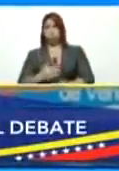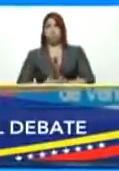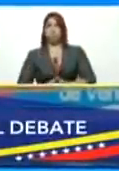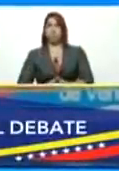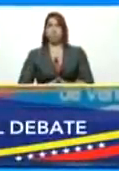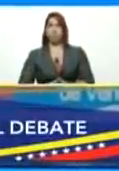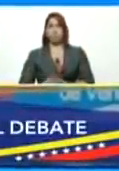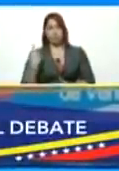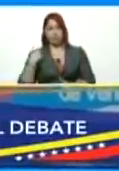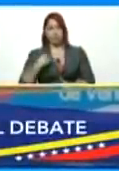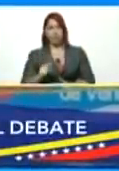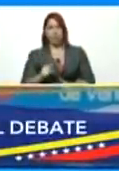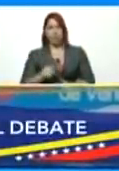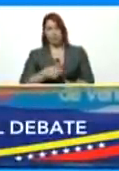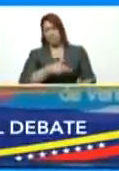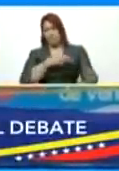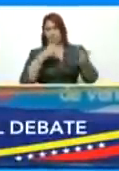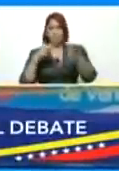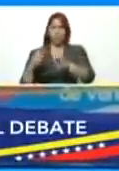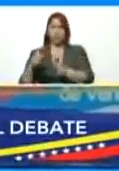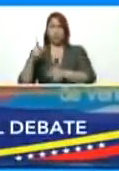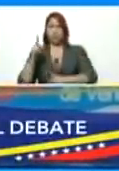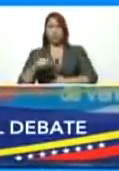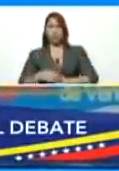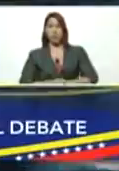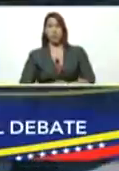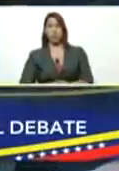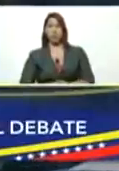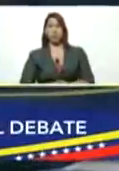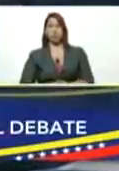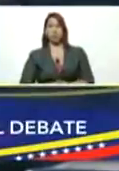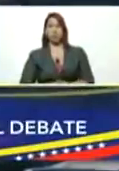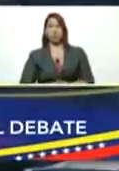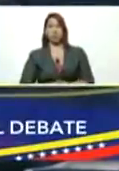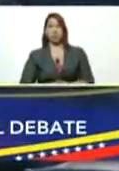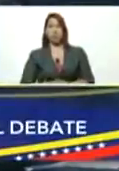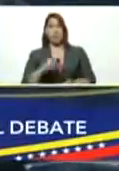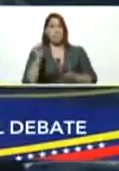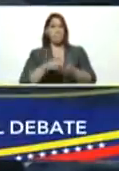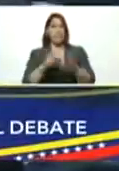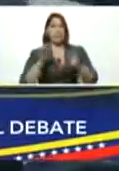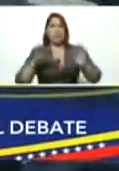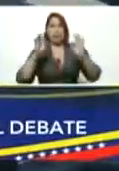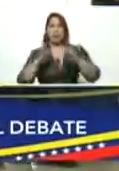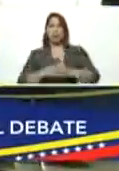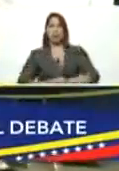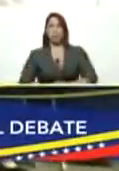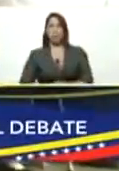y tienen su fusil en sus misiles más nada pues